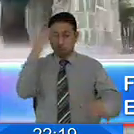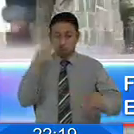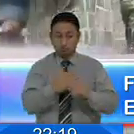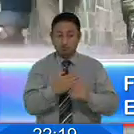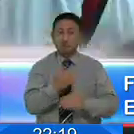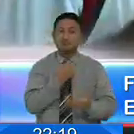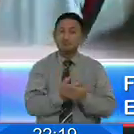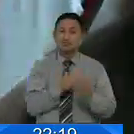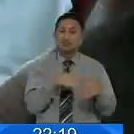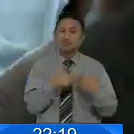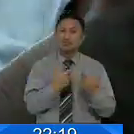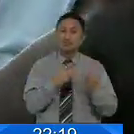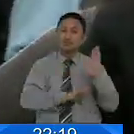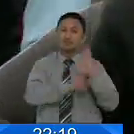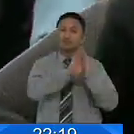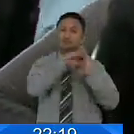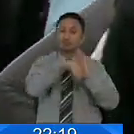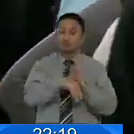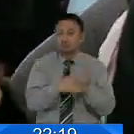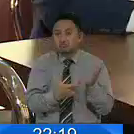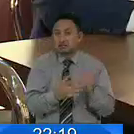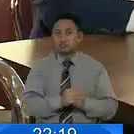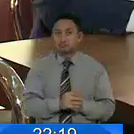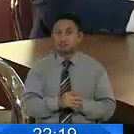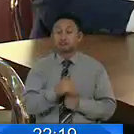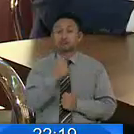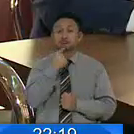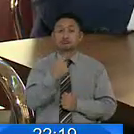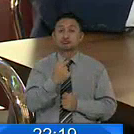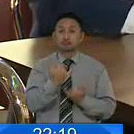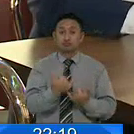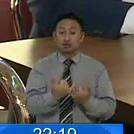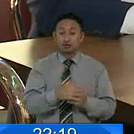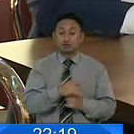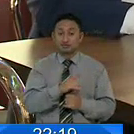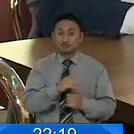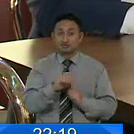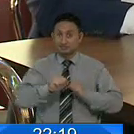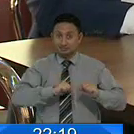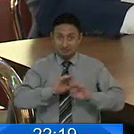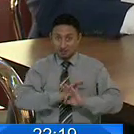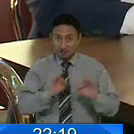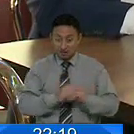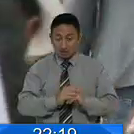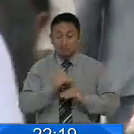va la economía nacional en los próximos años. Pues argumenta que si no se hace lo propio, se